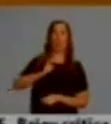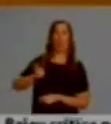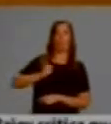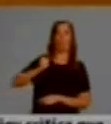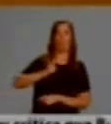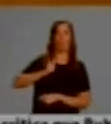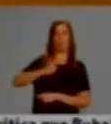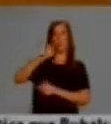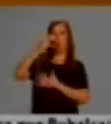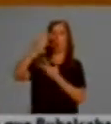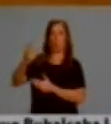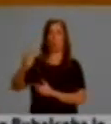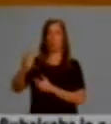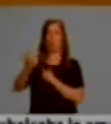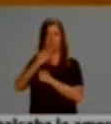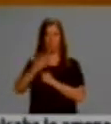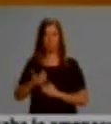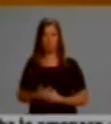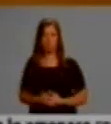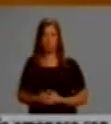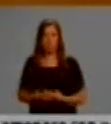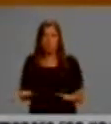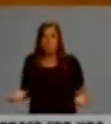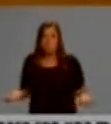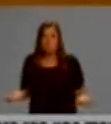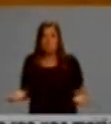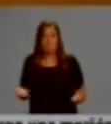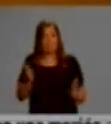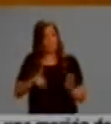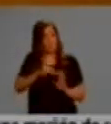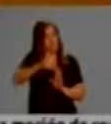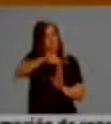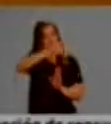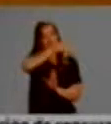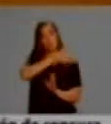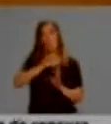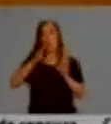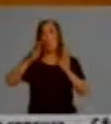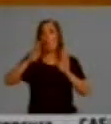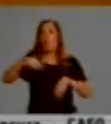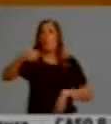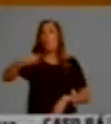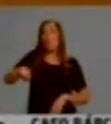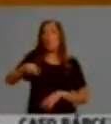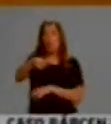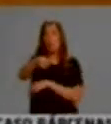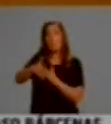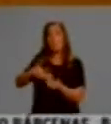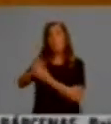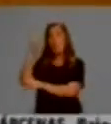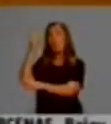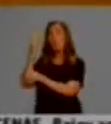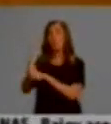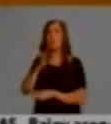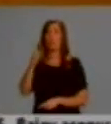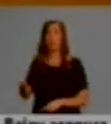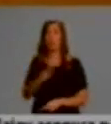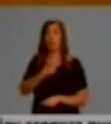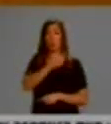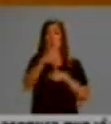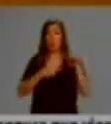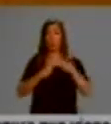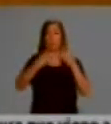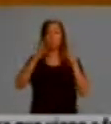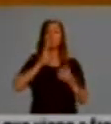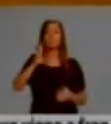Popular. Hasta ahora, después de tener ese conocimiento, la única querella contra Bárcenas y los empresarios corruptores